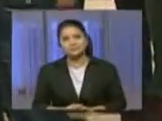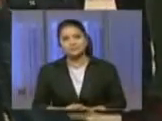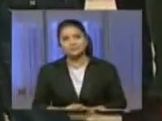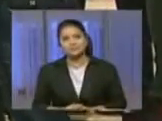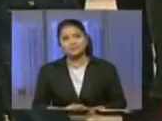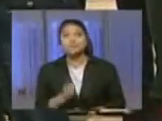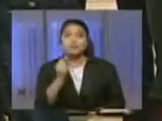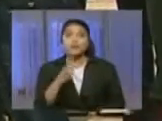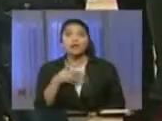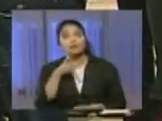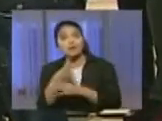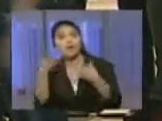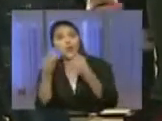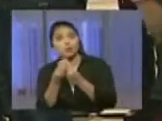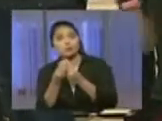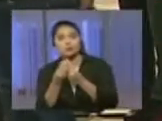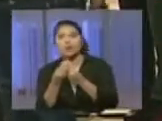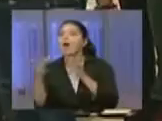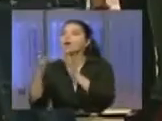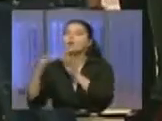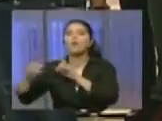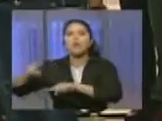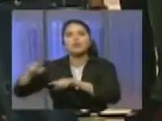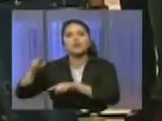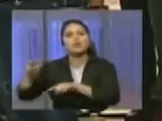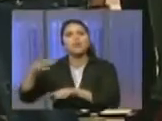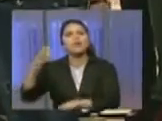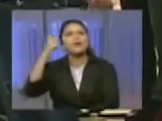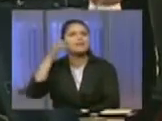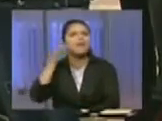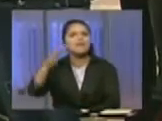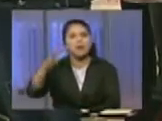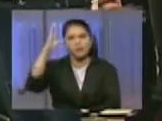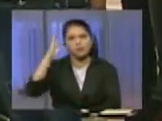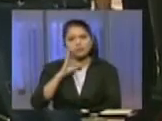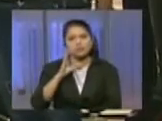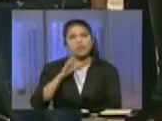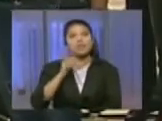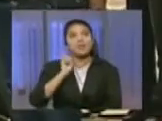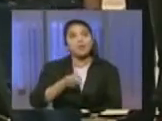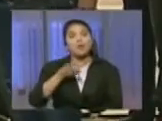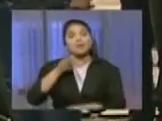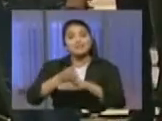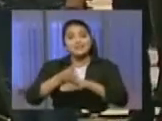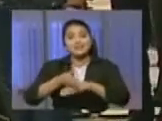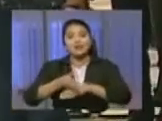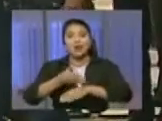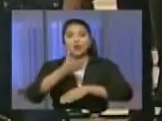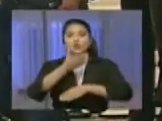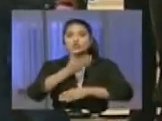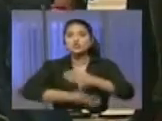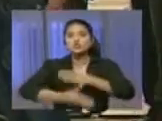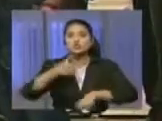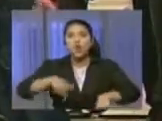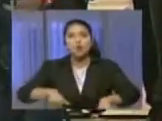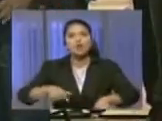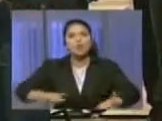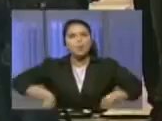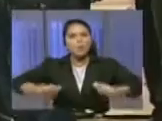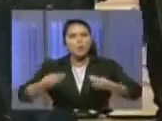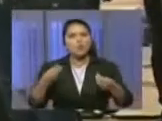allá bueno coordinen con Silvia qué día vamos a ir Silvia hay que ir en chore mono Cómo voy